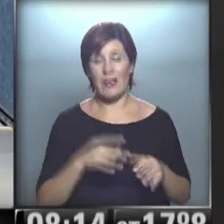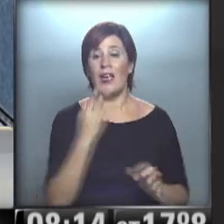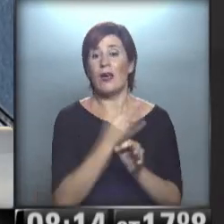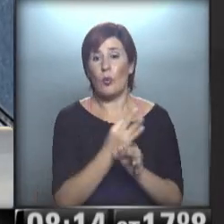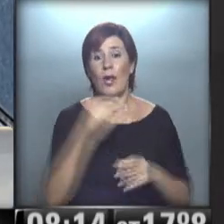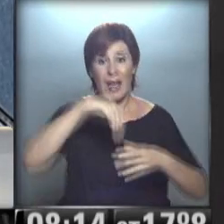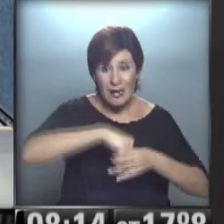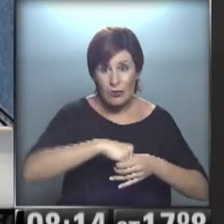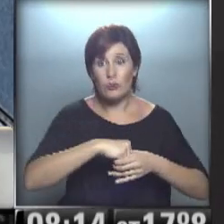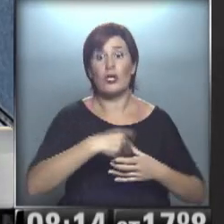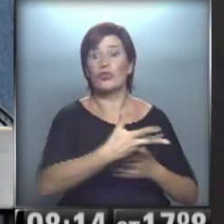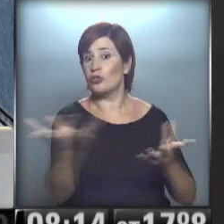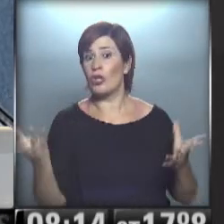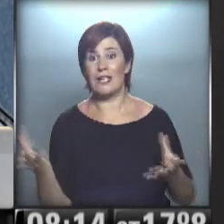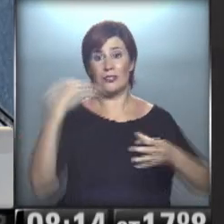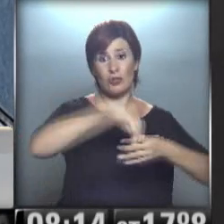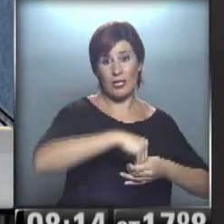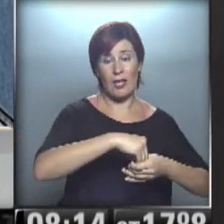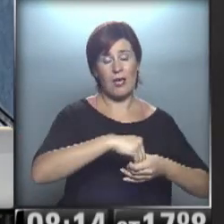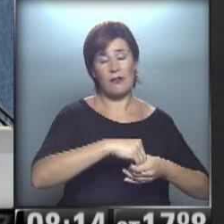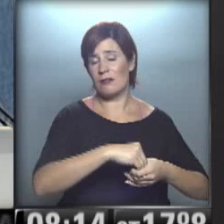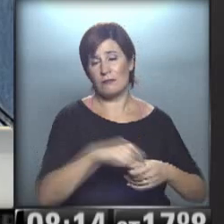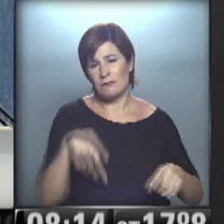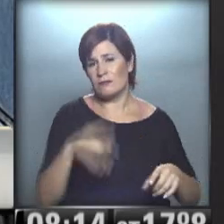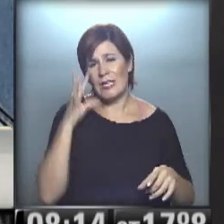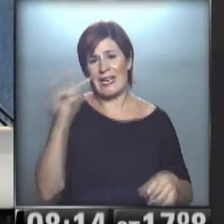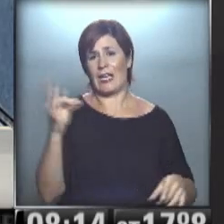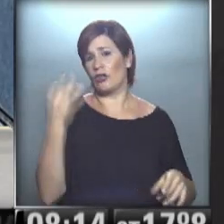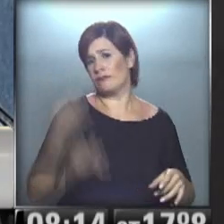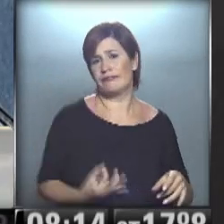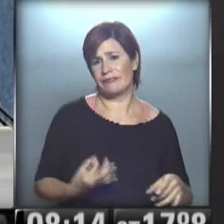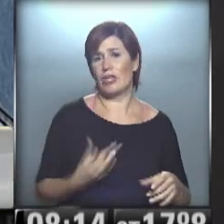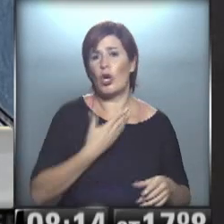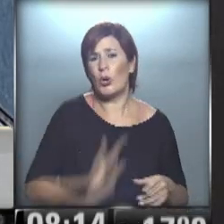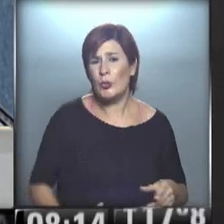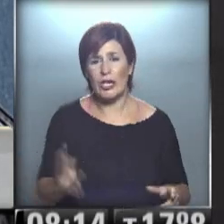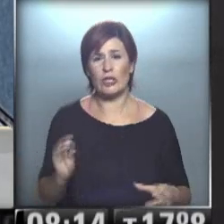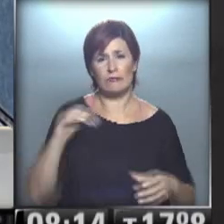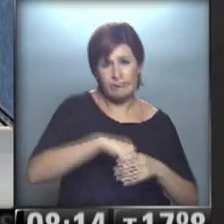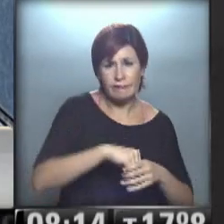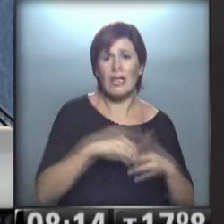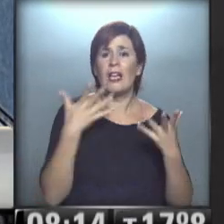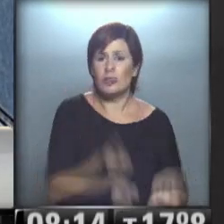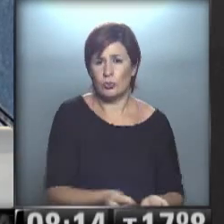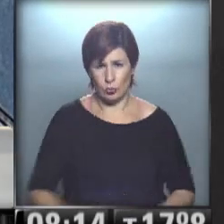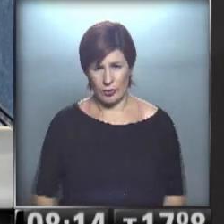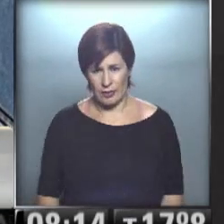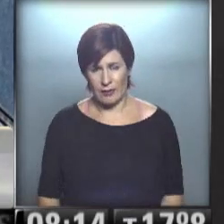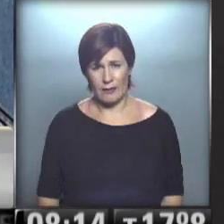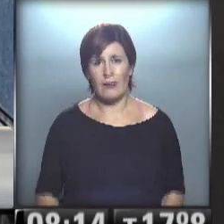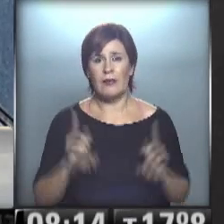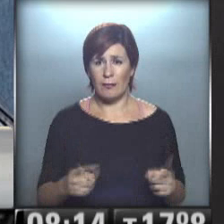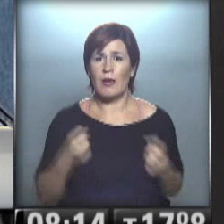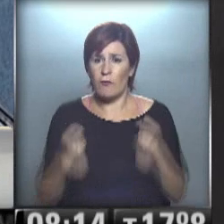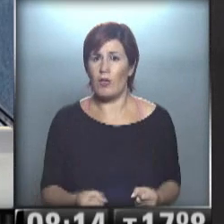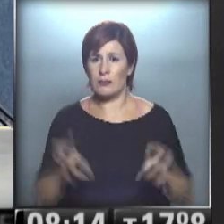sido un esfuerzo extraordinario y sin precedentes, como lo dije en reiteradas oportunidades, por parte del Estado Nacional y también por el esfuerzo fiscal y